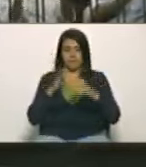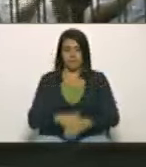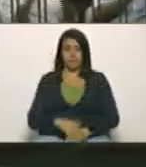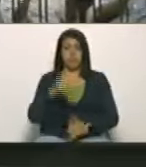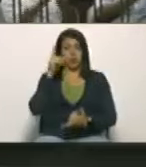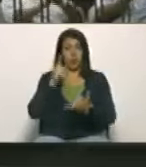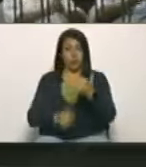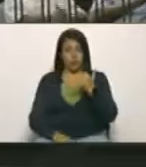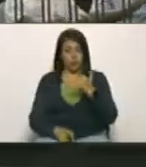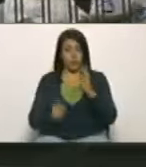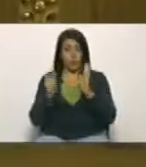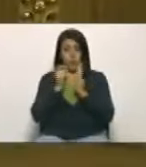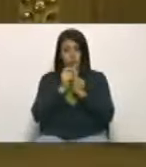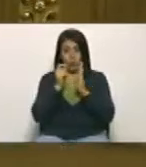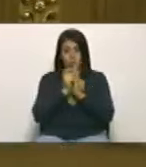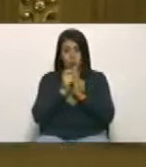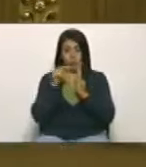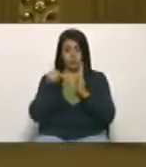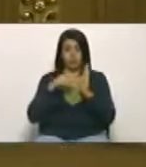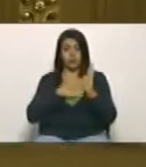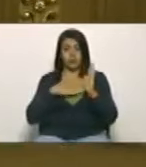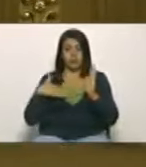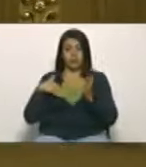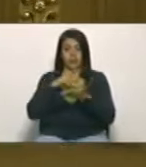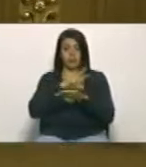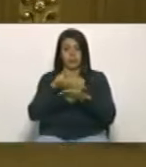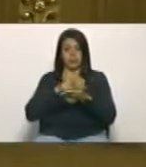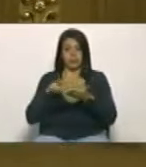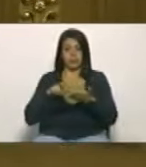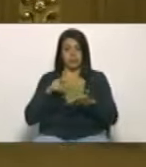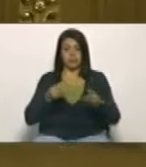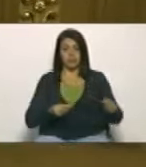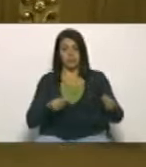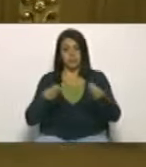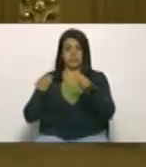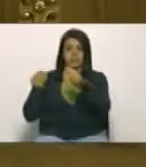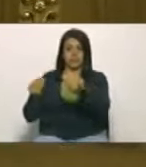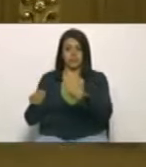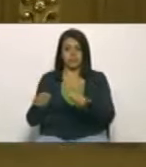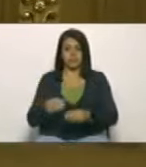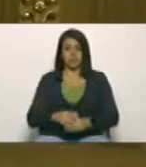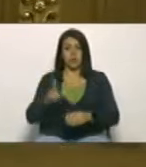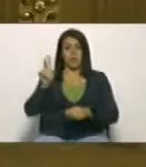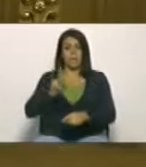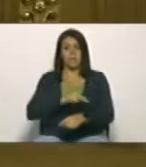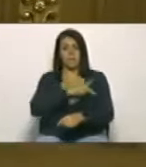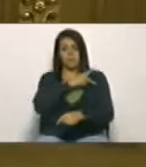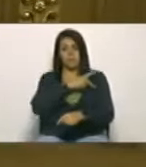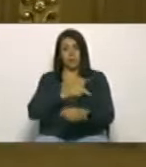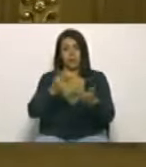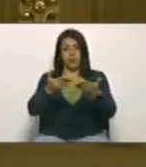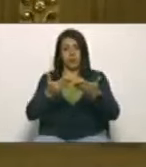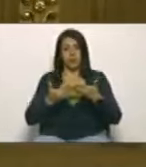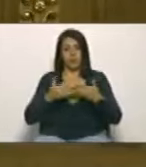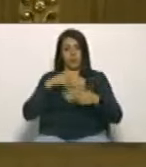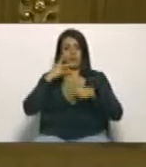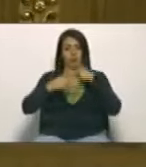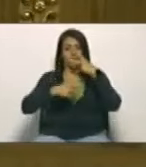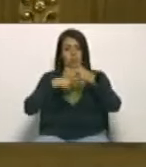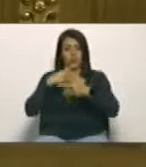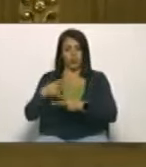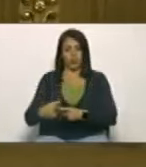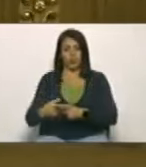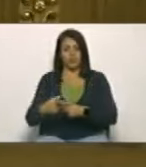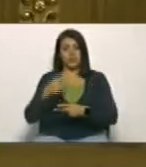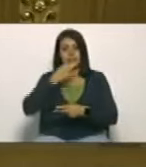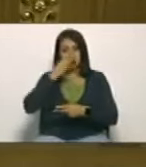Por último, quiero leerles y hacerles llegar un poema que me ha enviado un productor que no está presente, pero